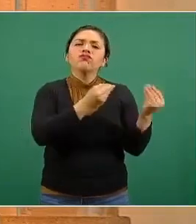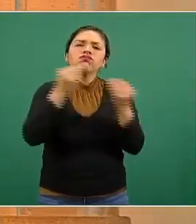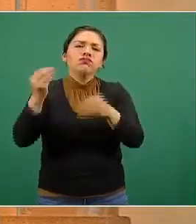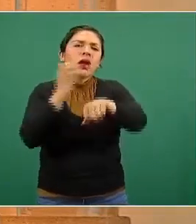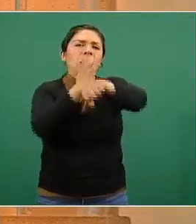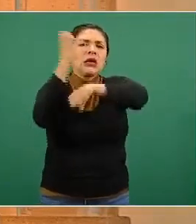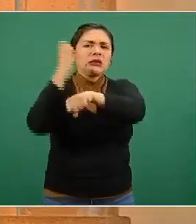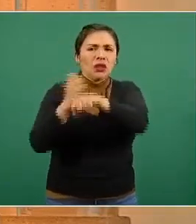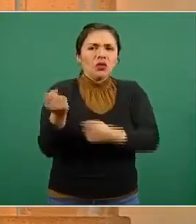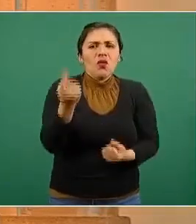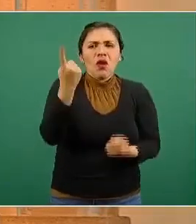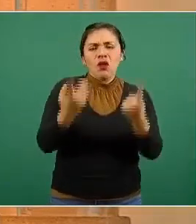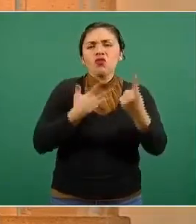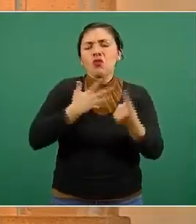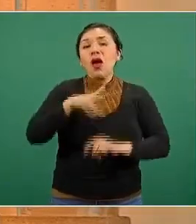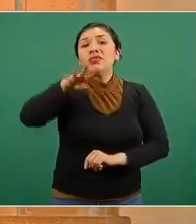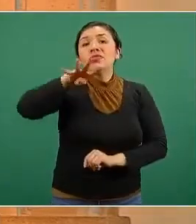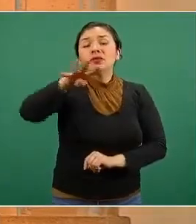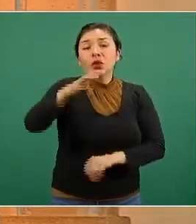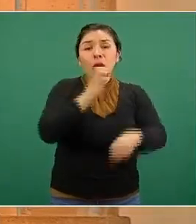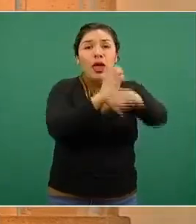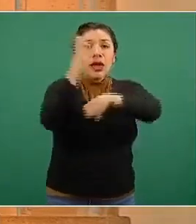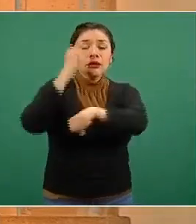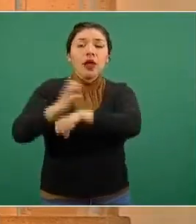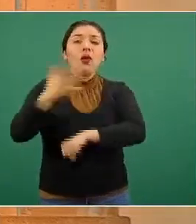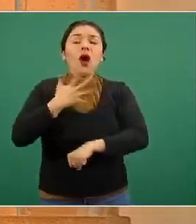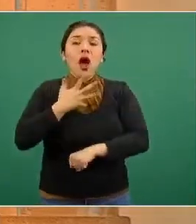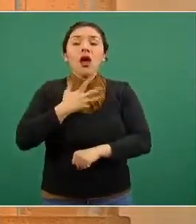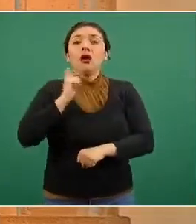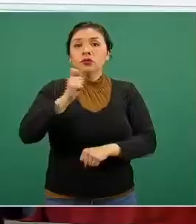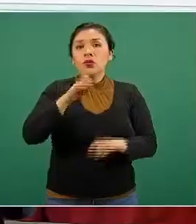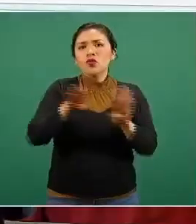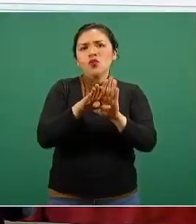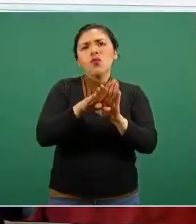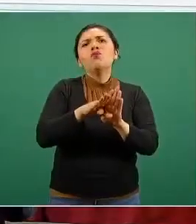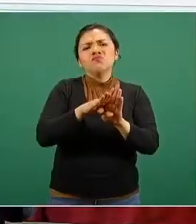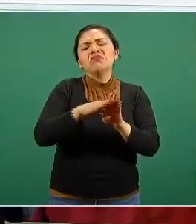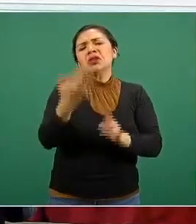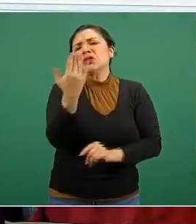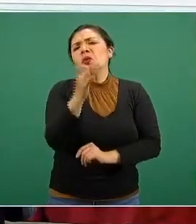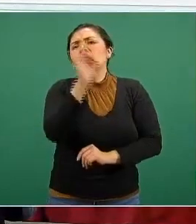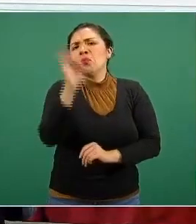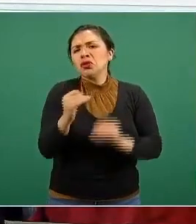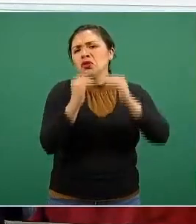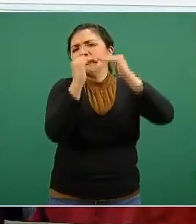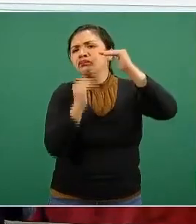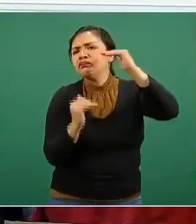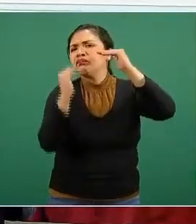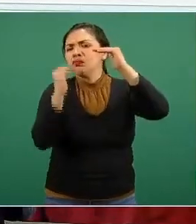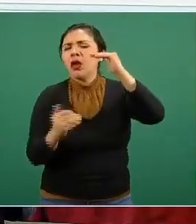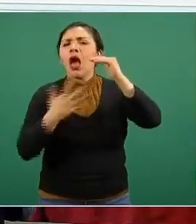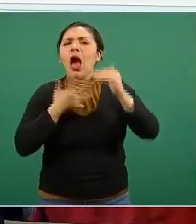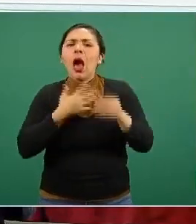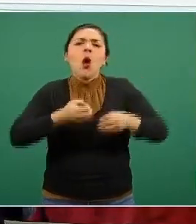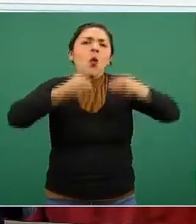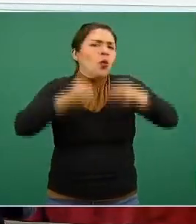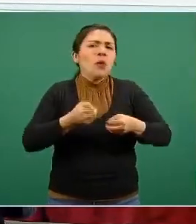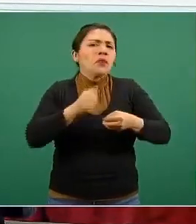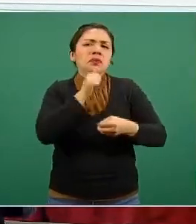de entidades en el país, que son 19, tienen más de la mitad de sus camas disponibles, es decir, tienen menos